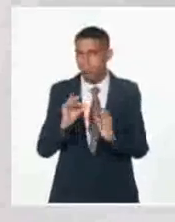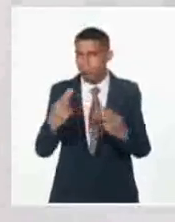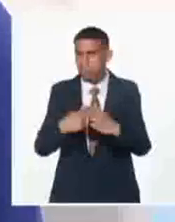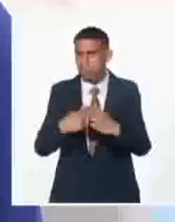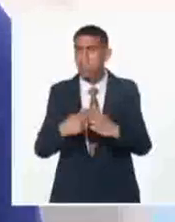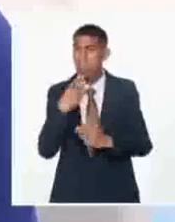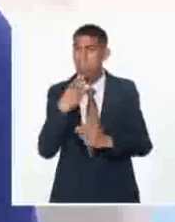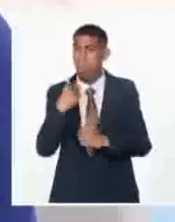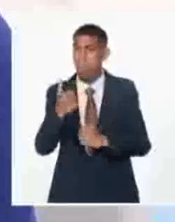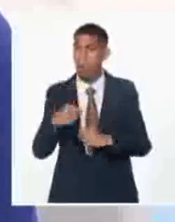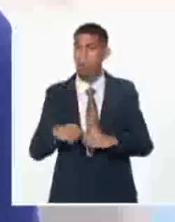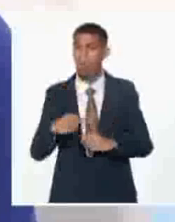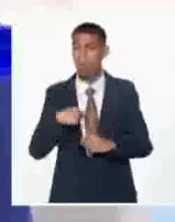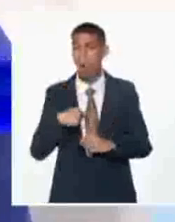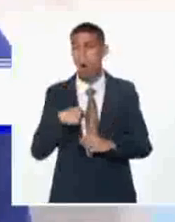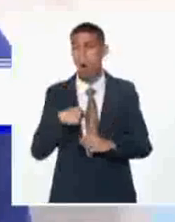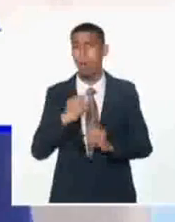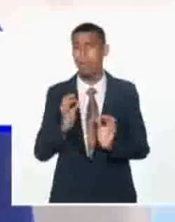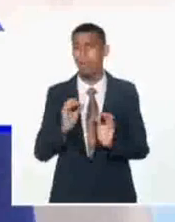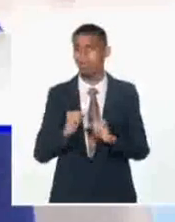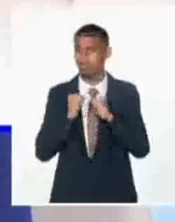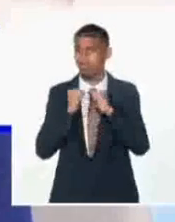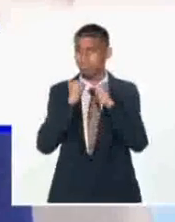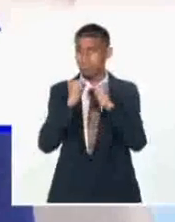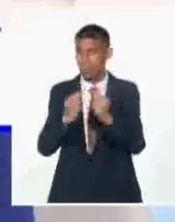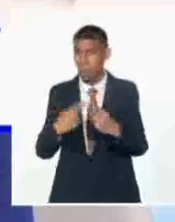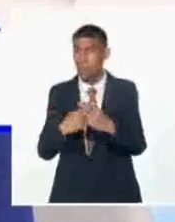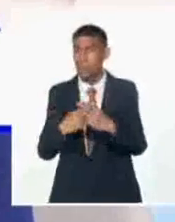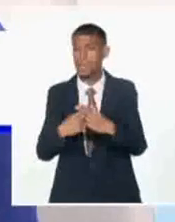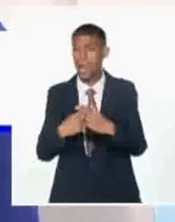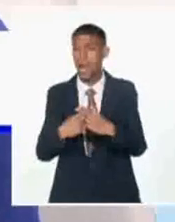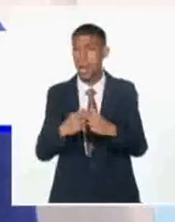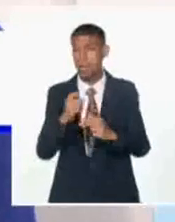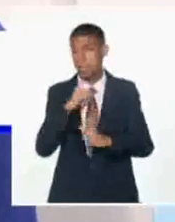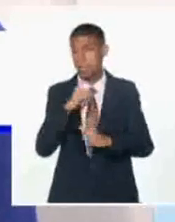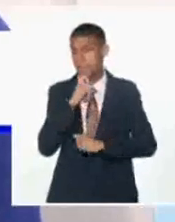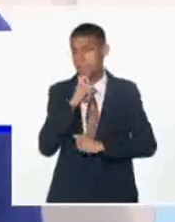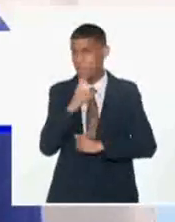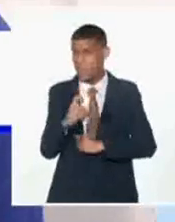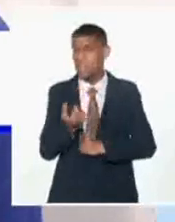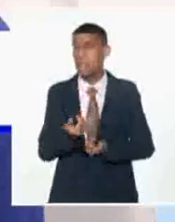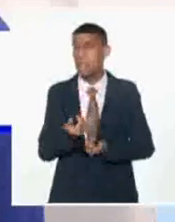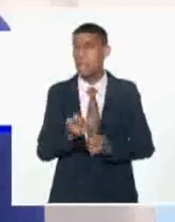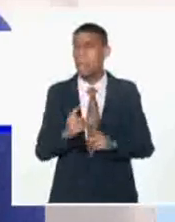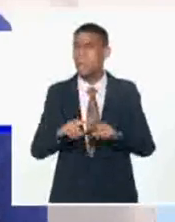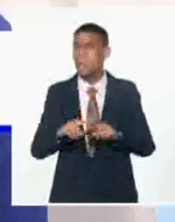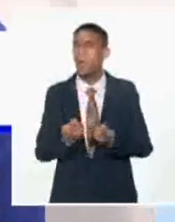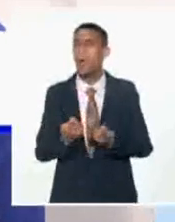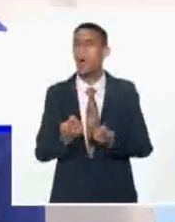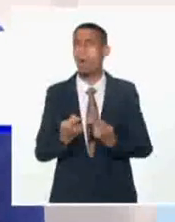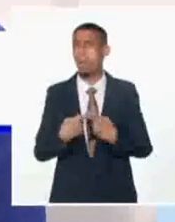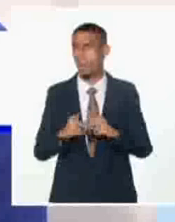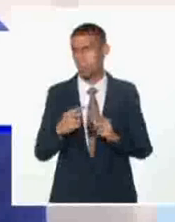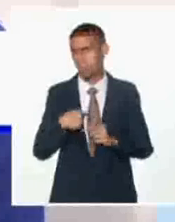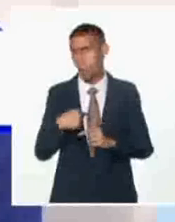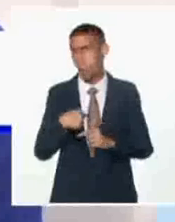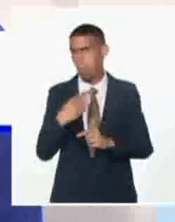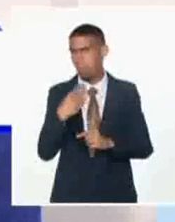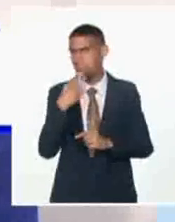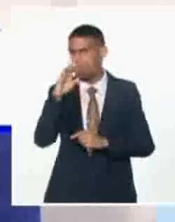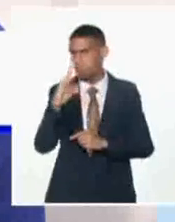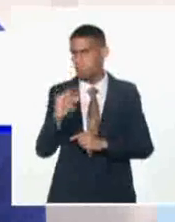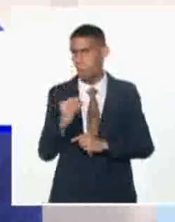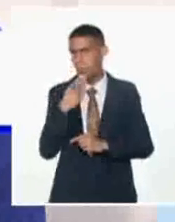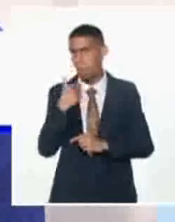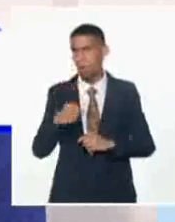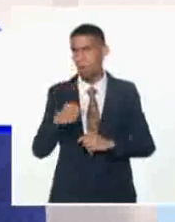va a ser una carrera bastante importante, un poco de exigencia para mí, un poco de presión. pero bueno, espero poder obtener los mejores resultados posibles, tanto